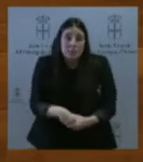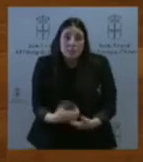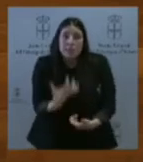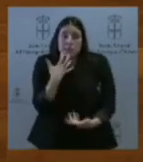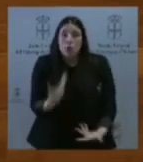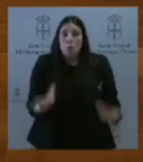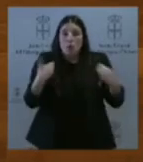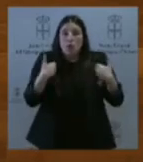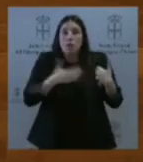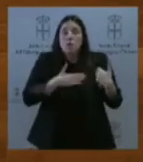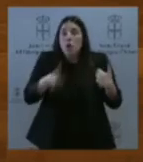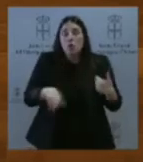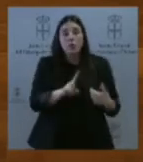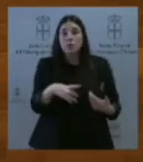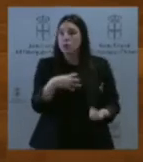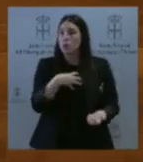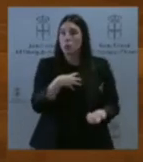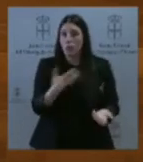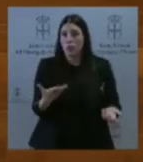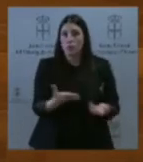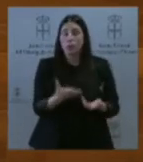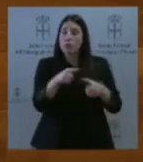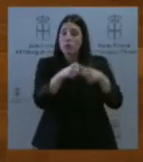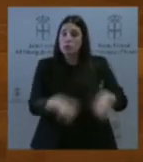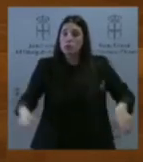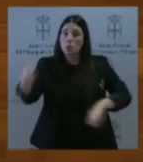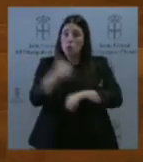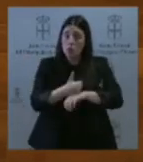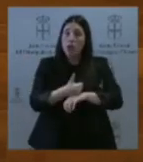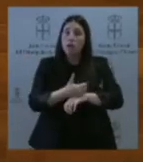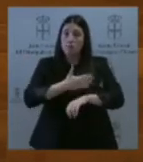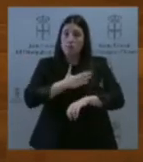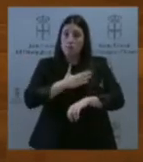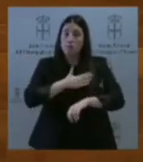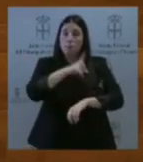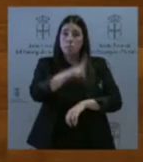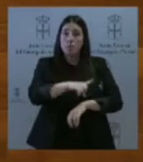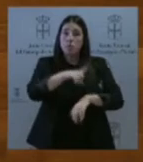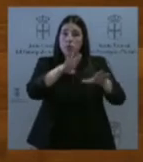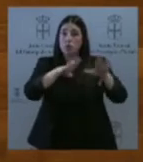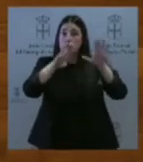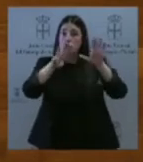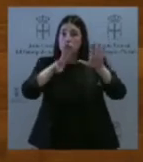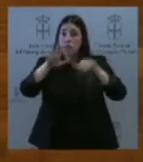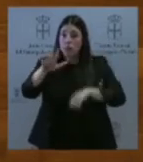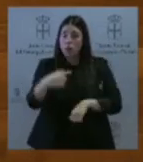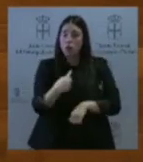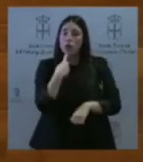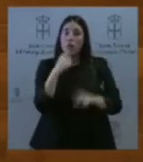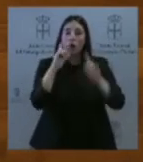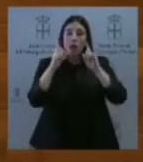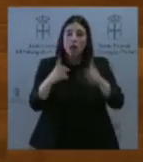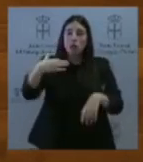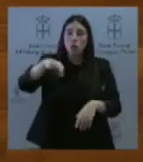Constitucional de la Ley de Patrimonio Histórico Español del 1985 dixo que el único caso onde el Estado sigue siendo competente